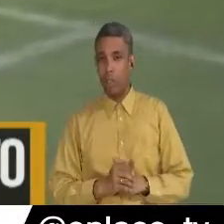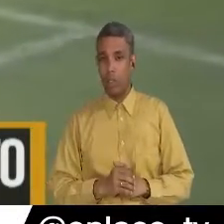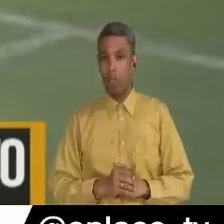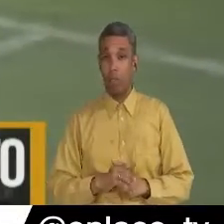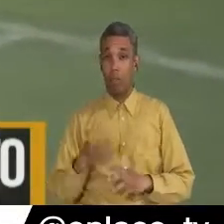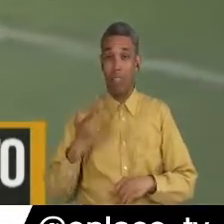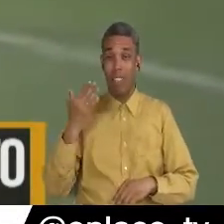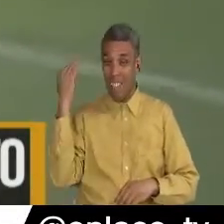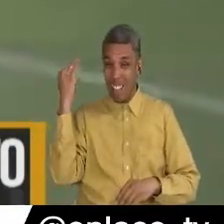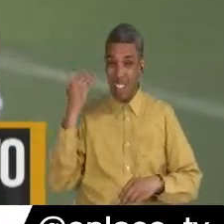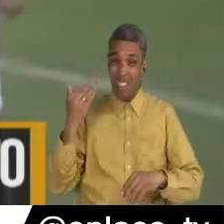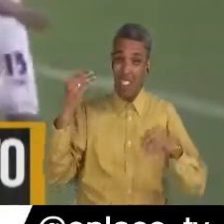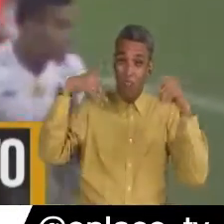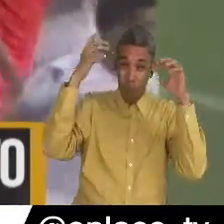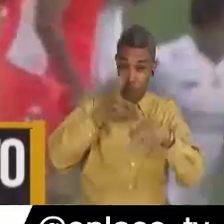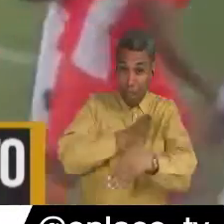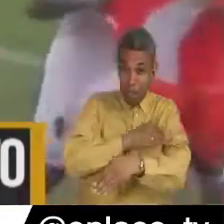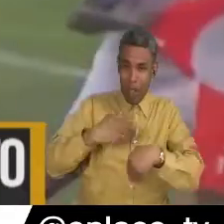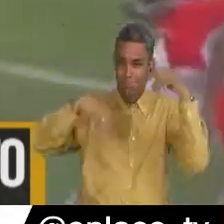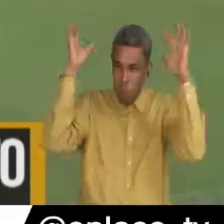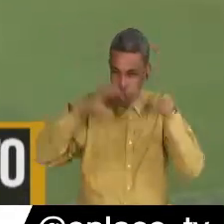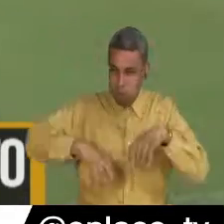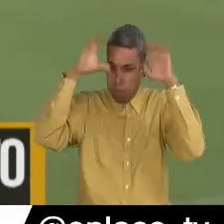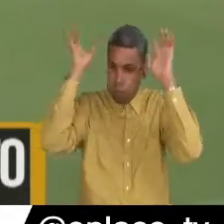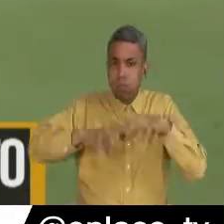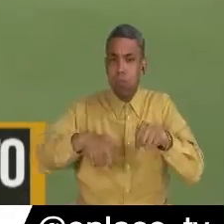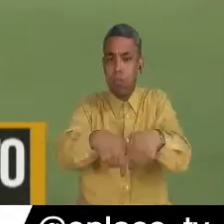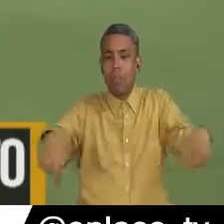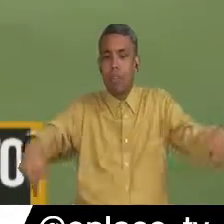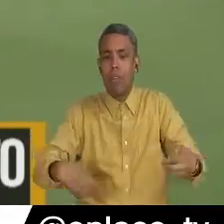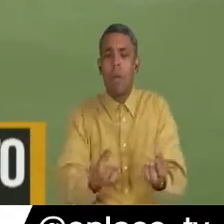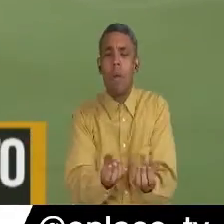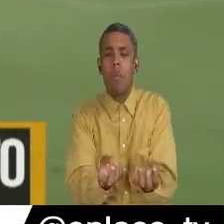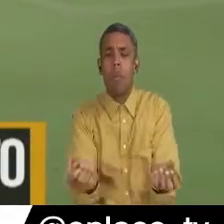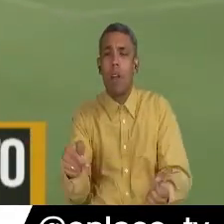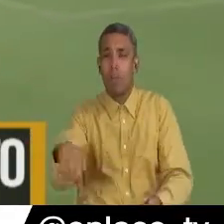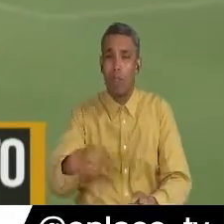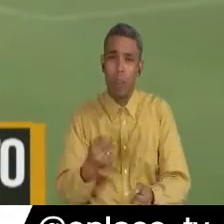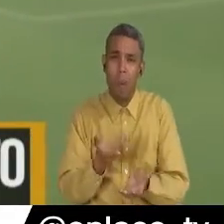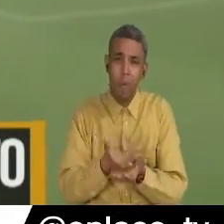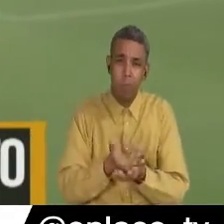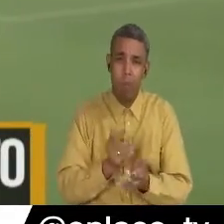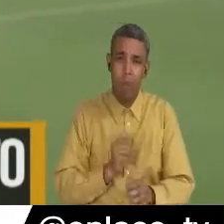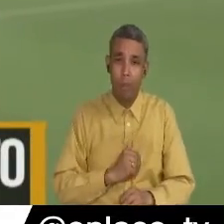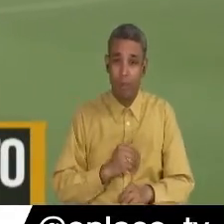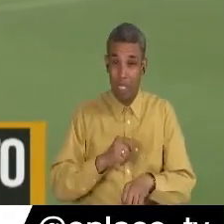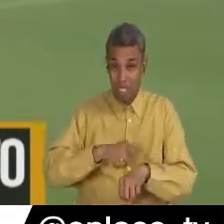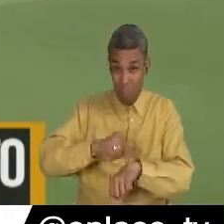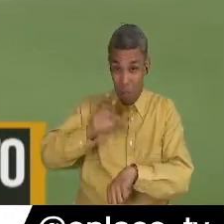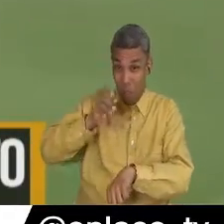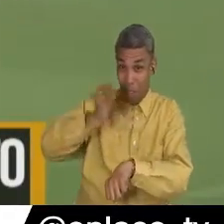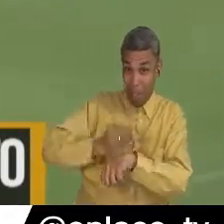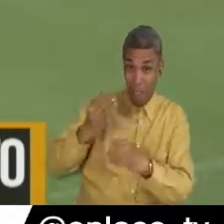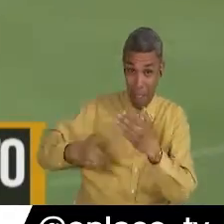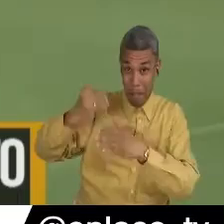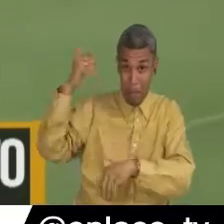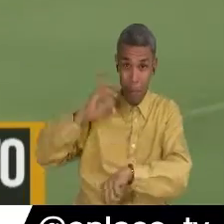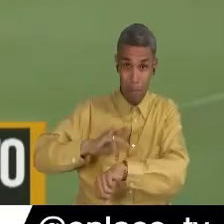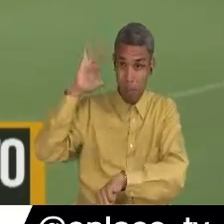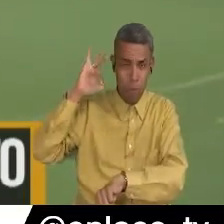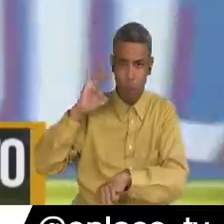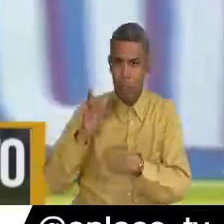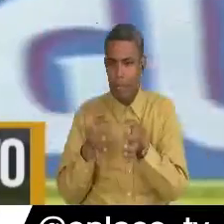tormenta eléctrica que cayó en el estadio de Envigado provocó que el partido no comenzara a las 4 de la tarde como estaba programado, sino que inició 30 minutos más tarde. El partido estuvo